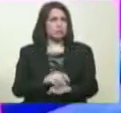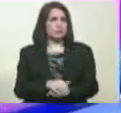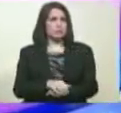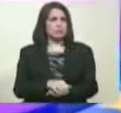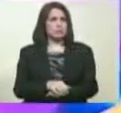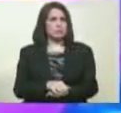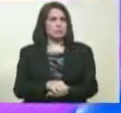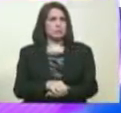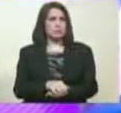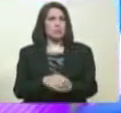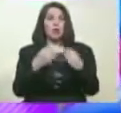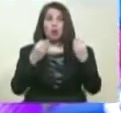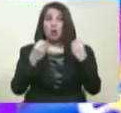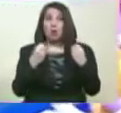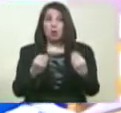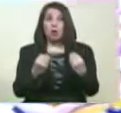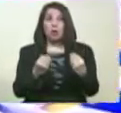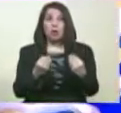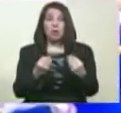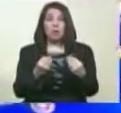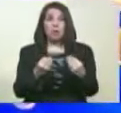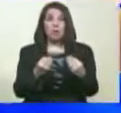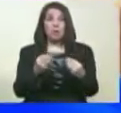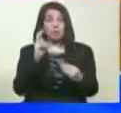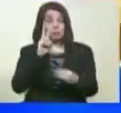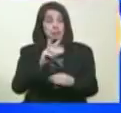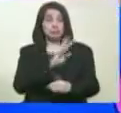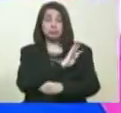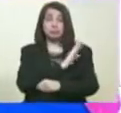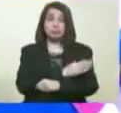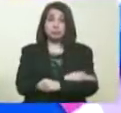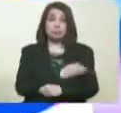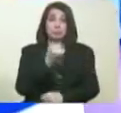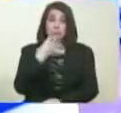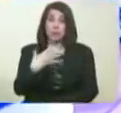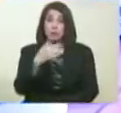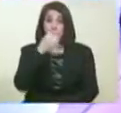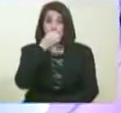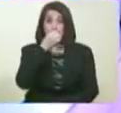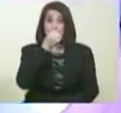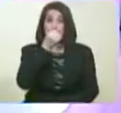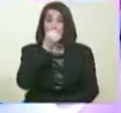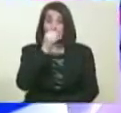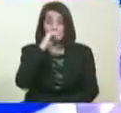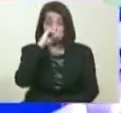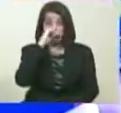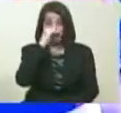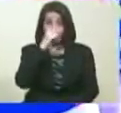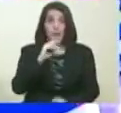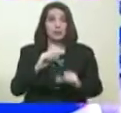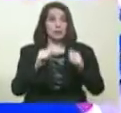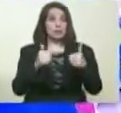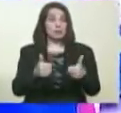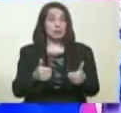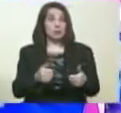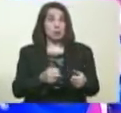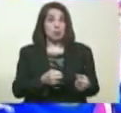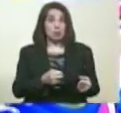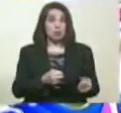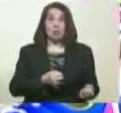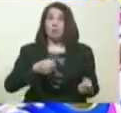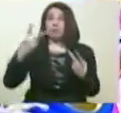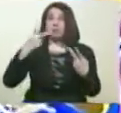calidad, la fuerza del zapato, la belleza. Presidente, esta es una empresa, ejemplo, empezó a importar, ¿no? Por allá en el